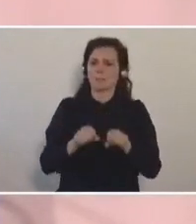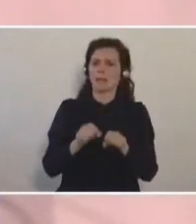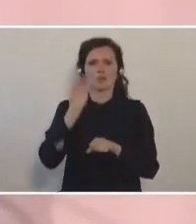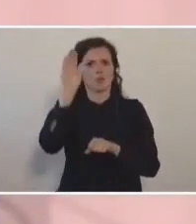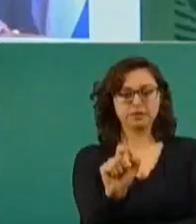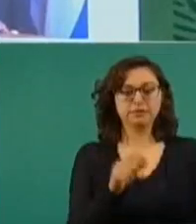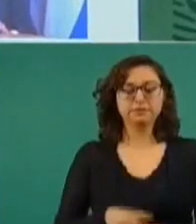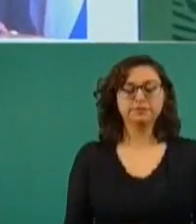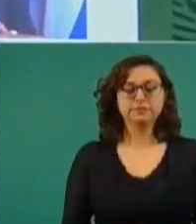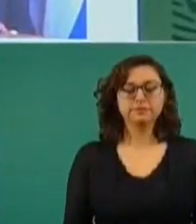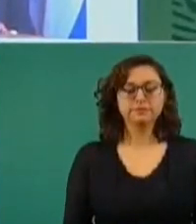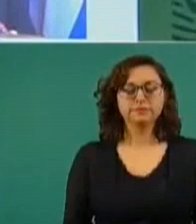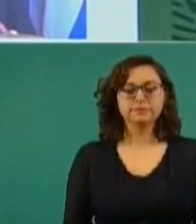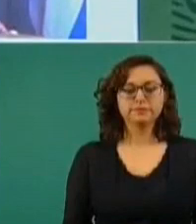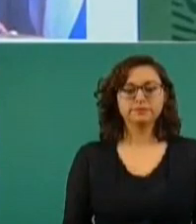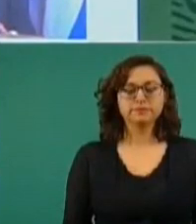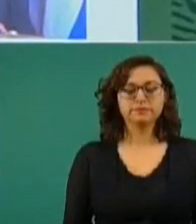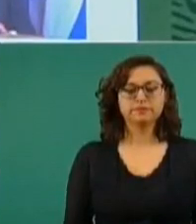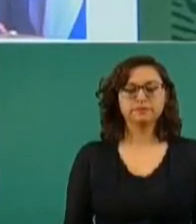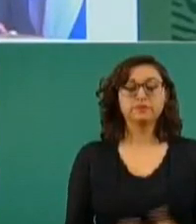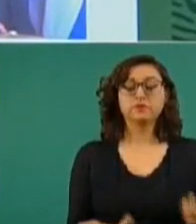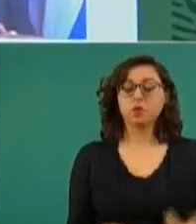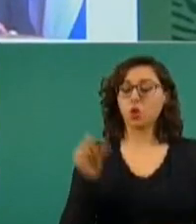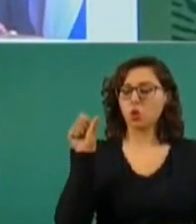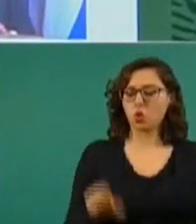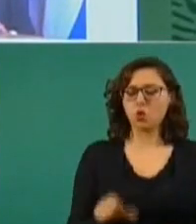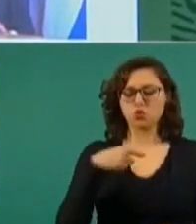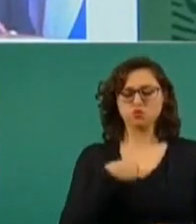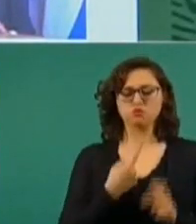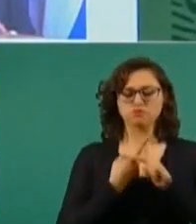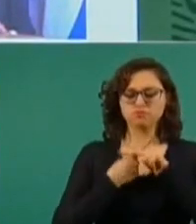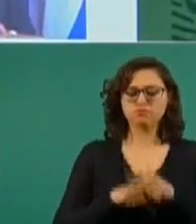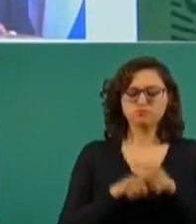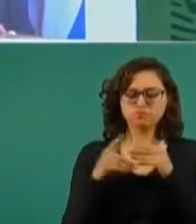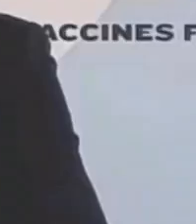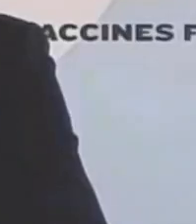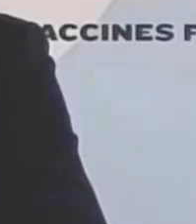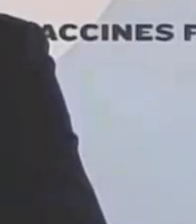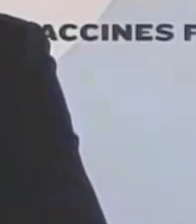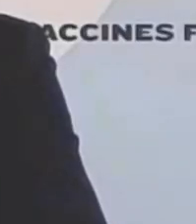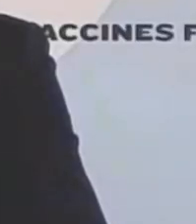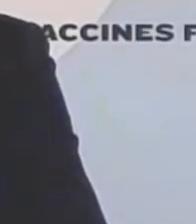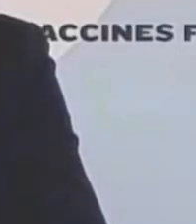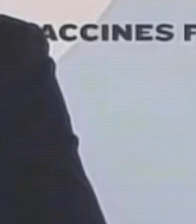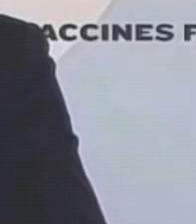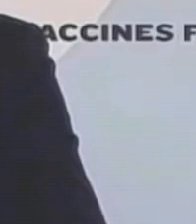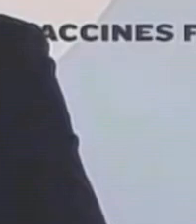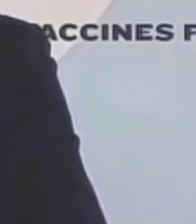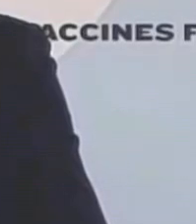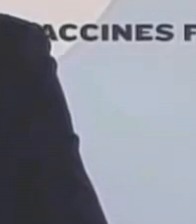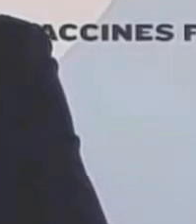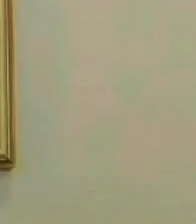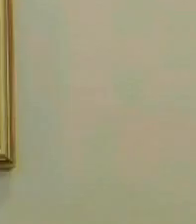el 99%. Sobre la mesa también estuvo la idea de los Estados Unidos de Joe Biden de suspender las patentes de la